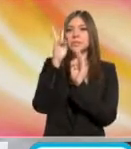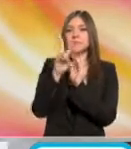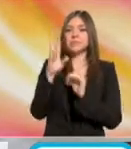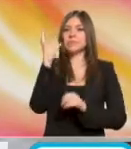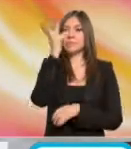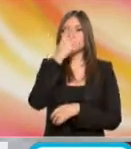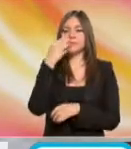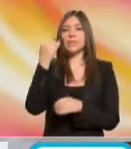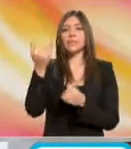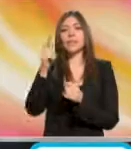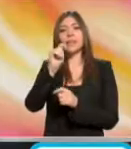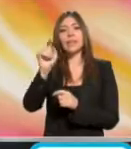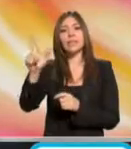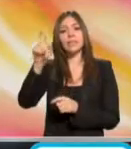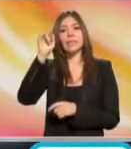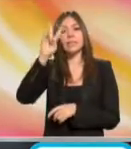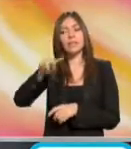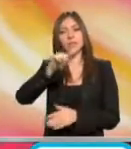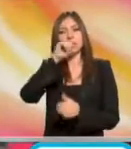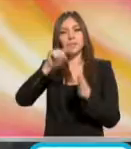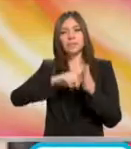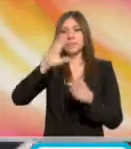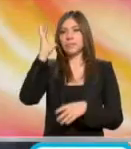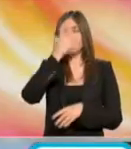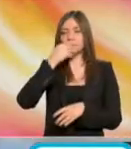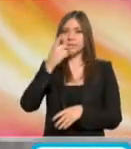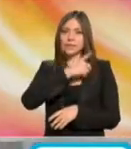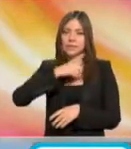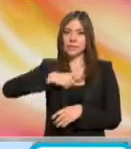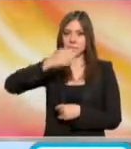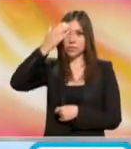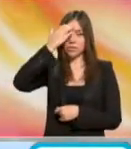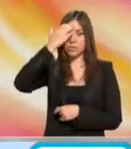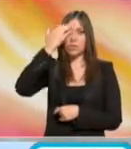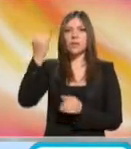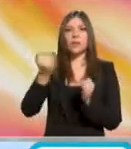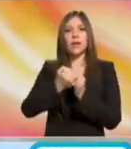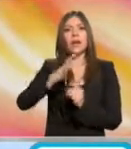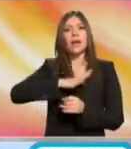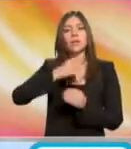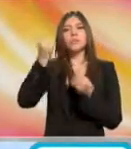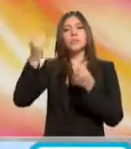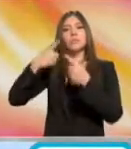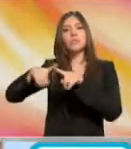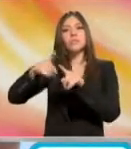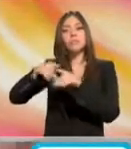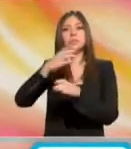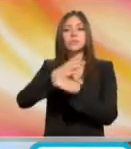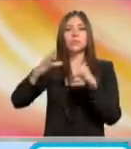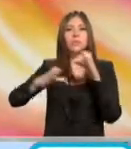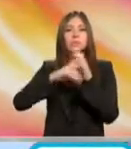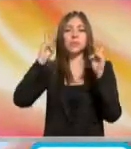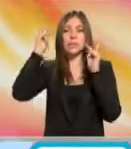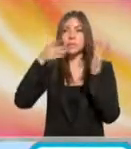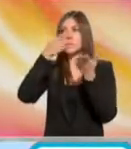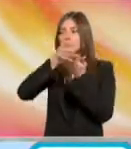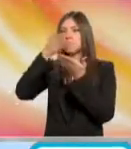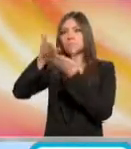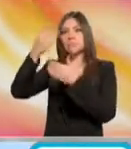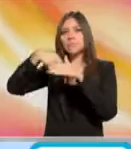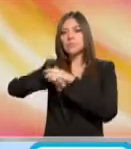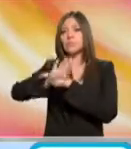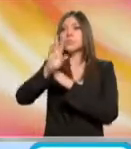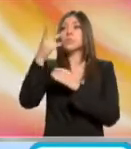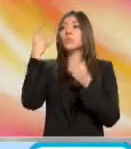es. Además de Tlaxcala, que es una ciudad fantástica, que por supuesto hay que conocer, fíjate que hay muchísimo que ver, no mucha en cantidad, sino de